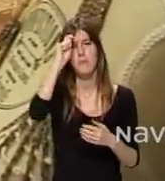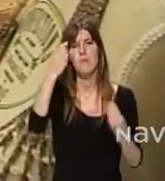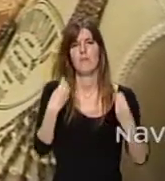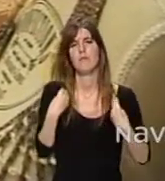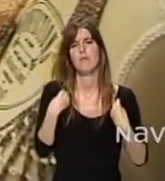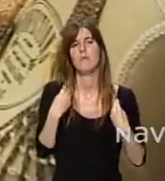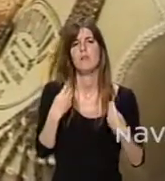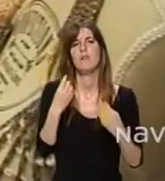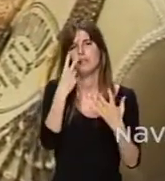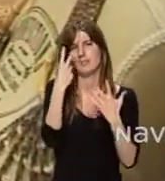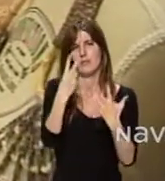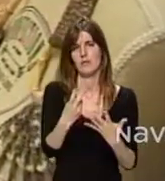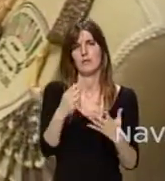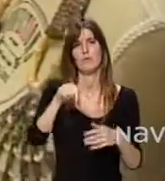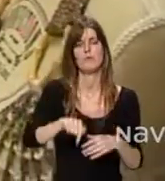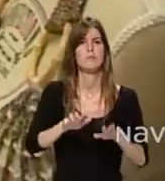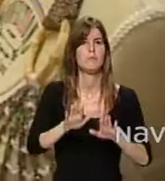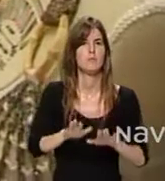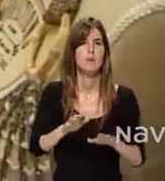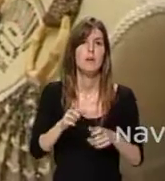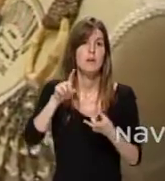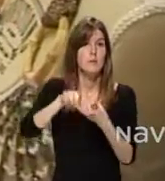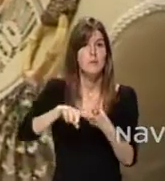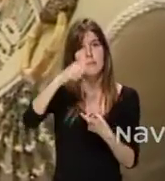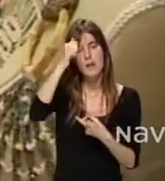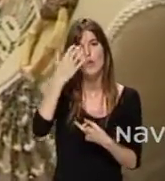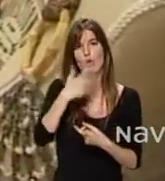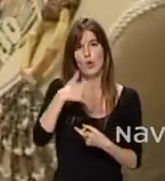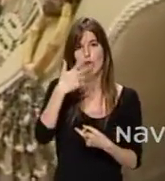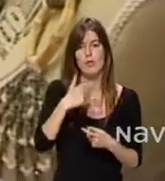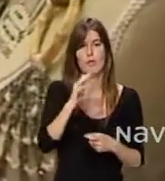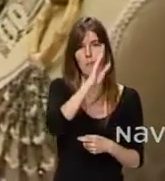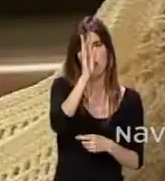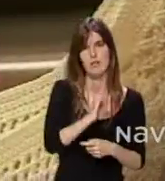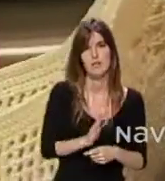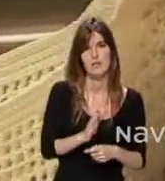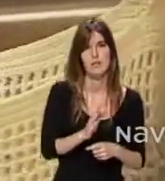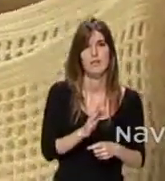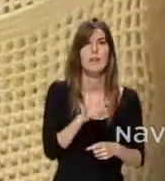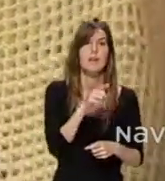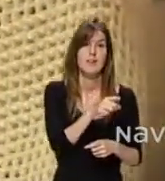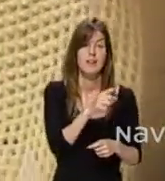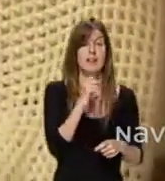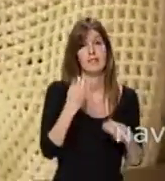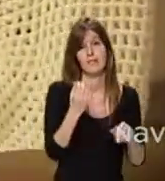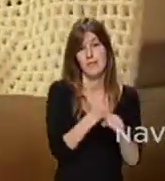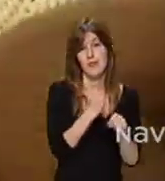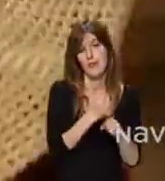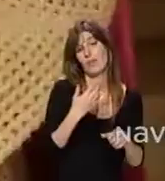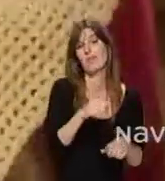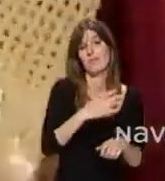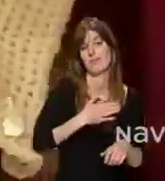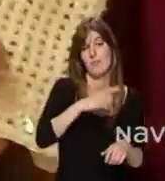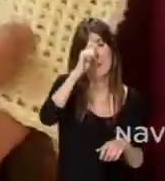hace siete años. Conocí a marido en Rio de Janeiro y él estaba trabajando allá. Yo y mi marido,